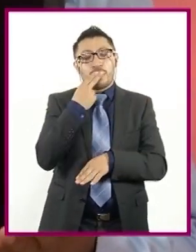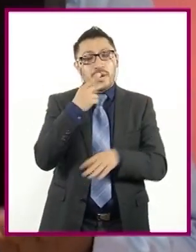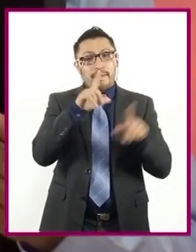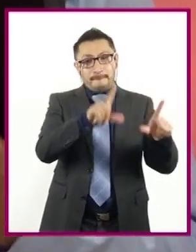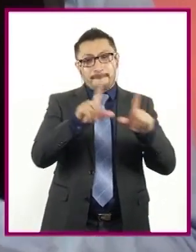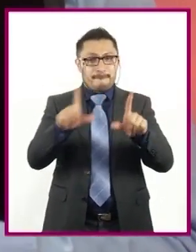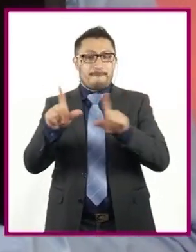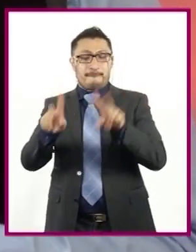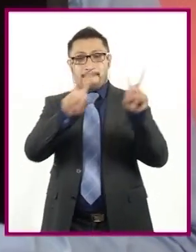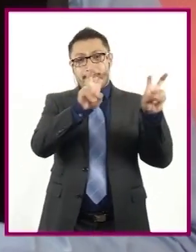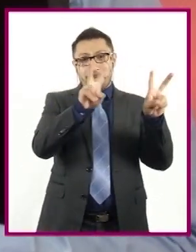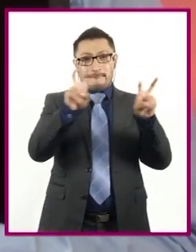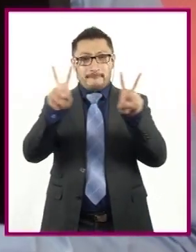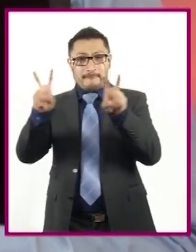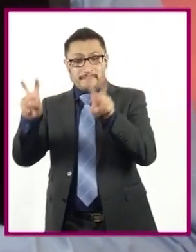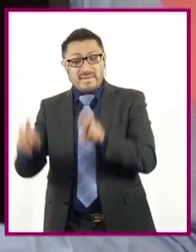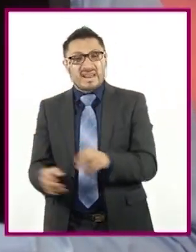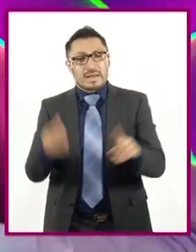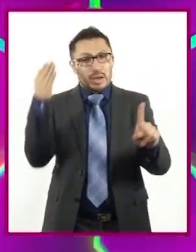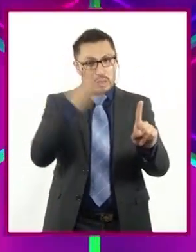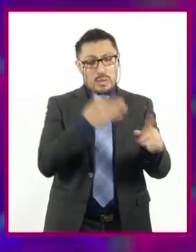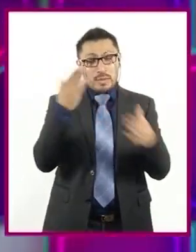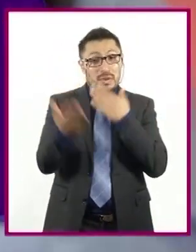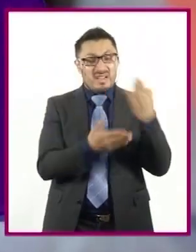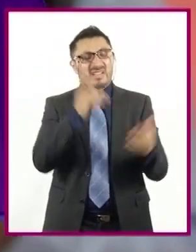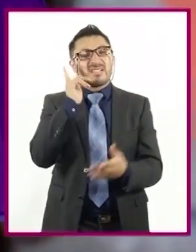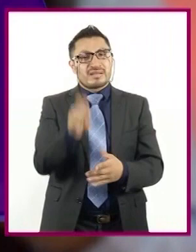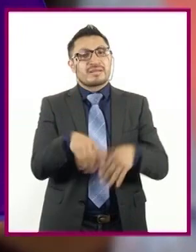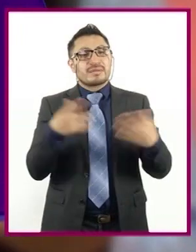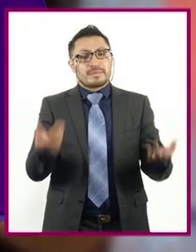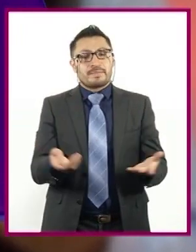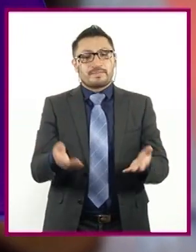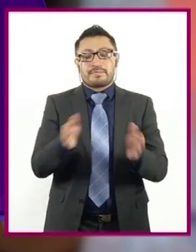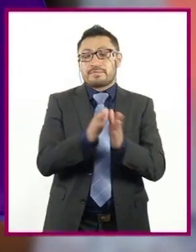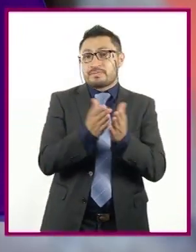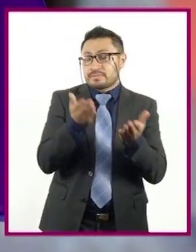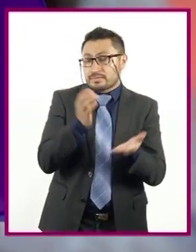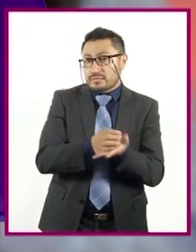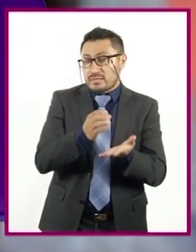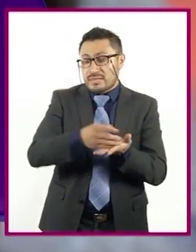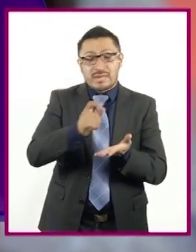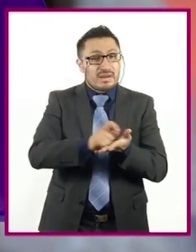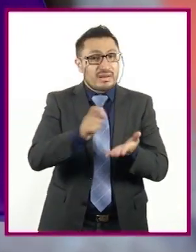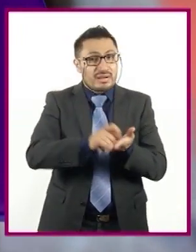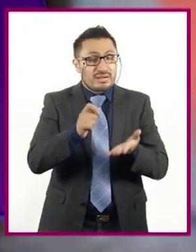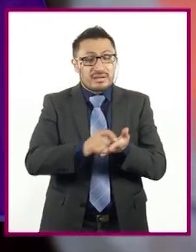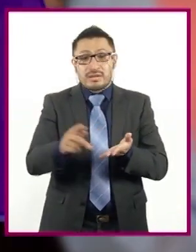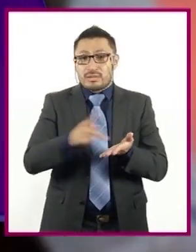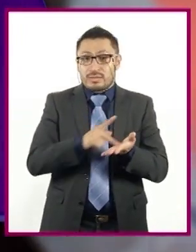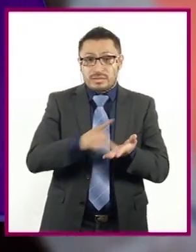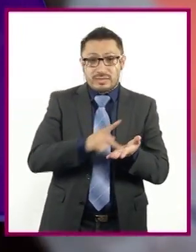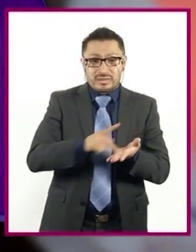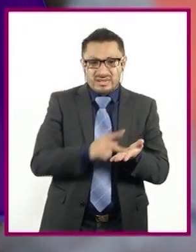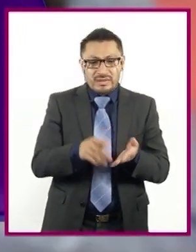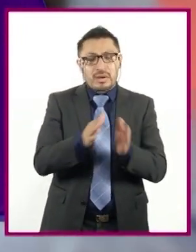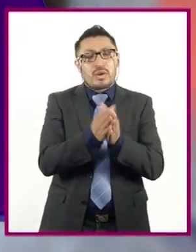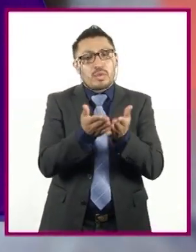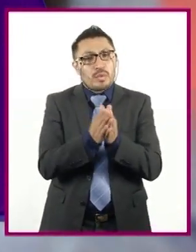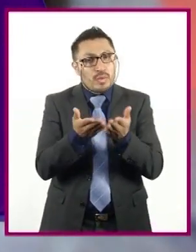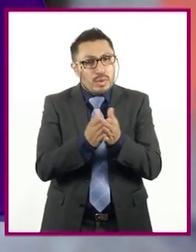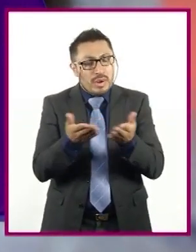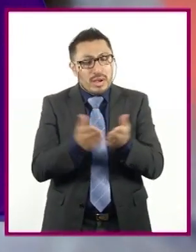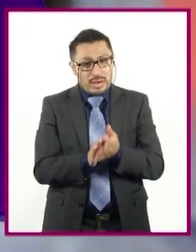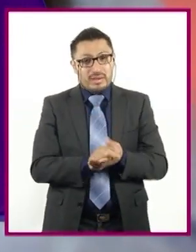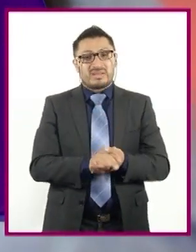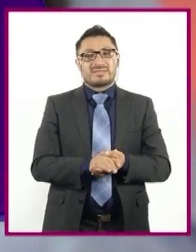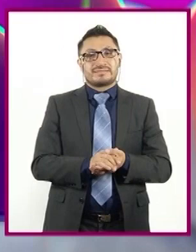fichas temáticas con fines de estudio, y son libreta de apuntes, bolígrafo, libro de texto,